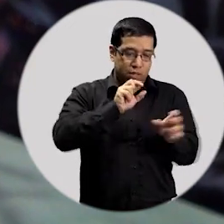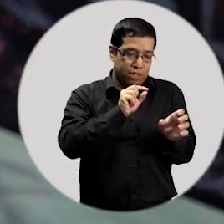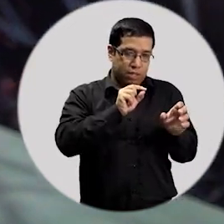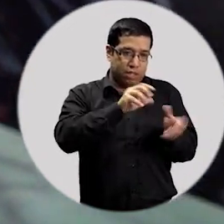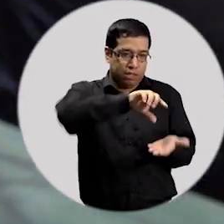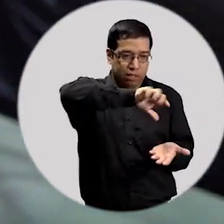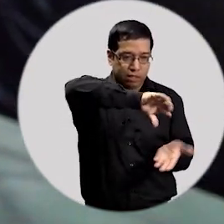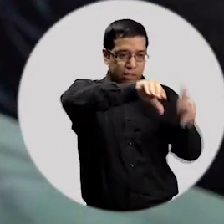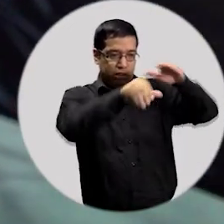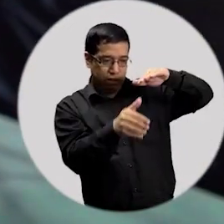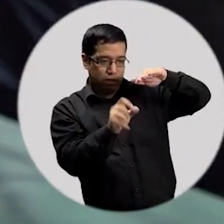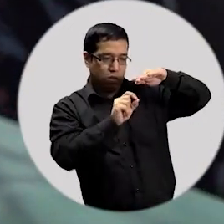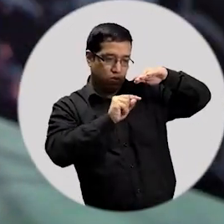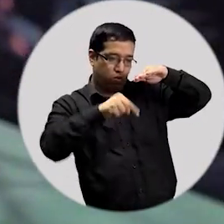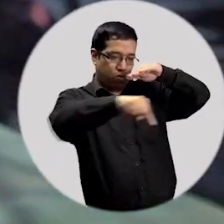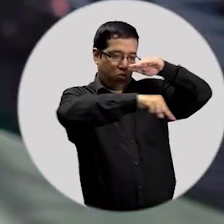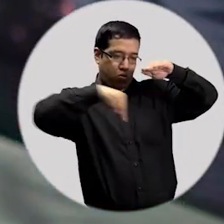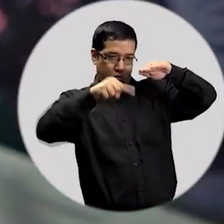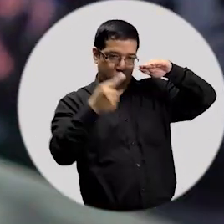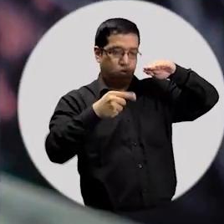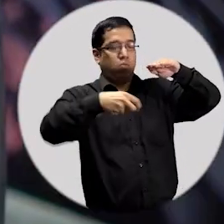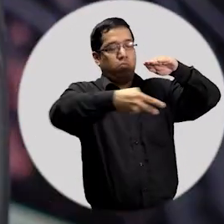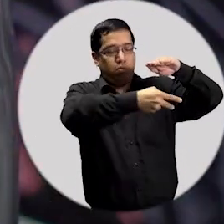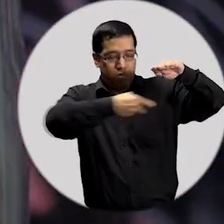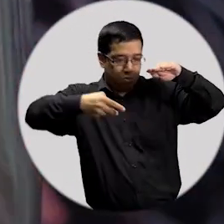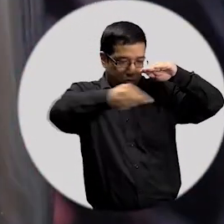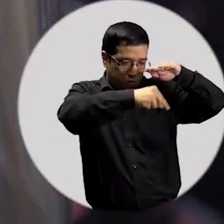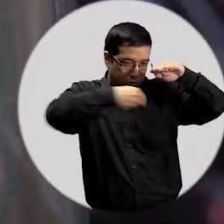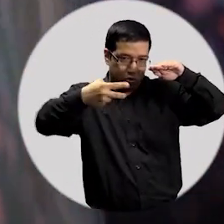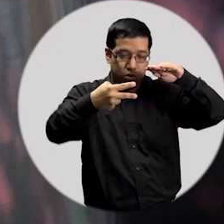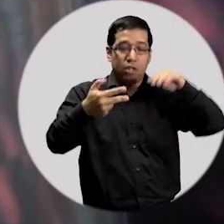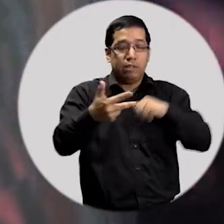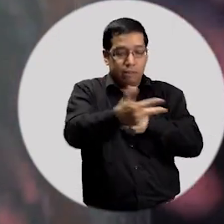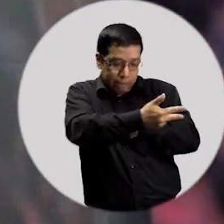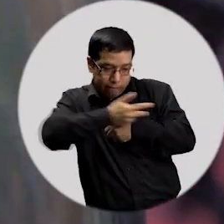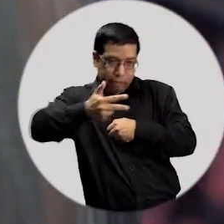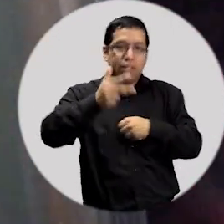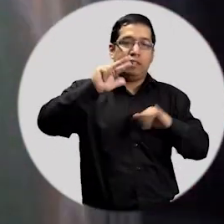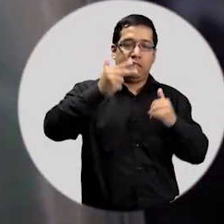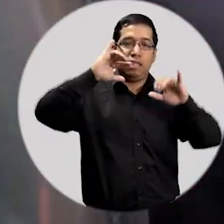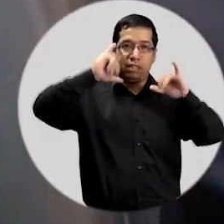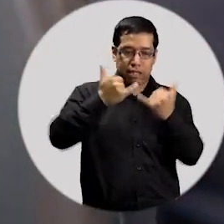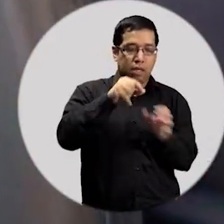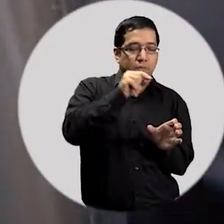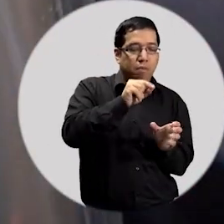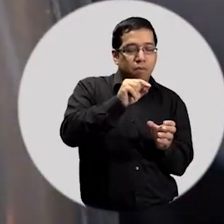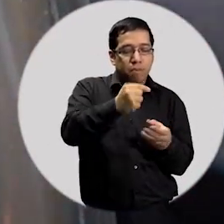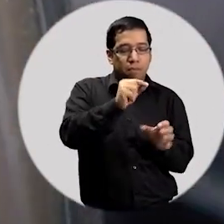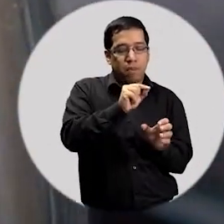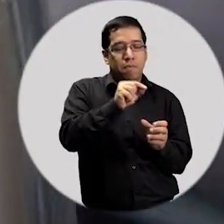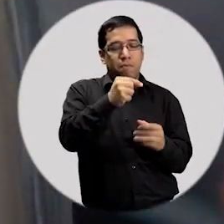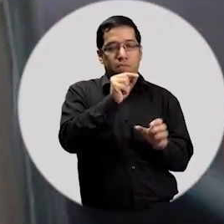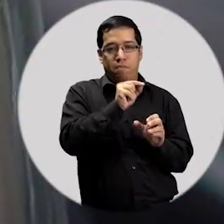puntos. Yo lo que siempre recomiendo es que podamos hacer la primera vuelta no tan